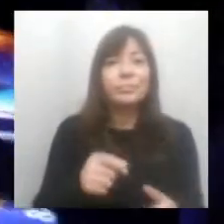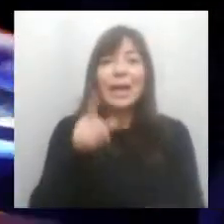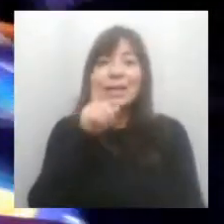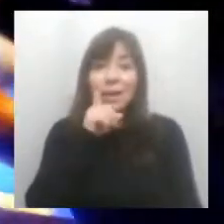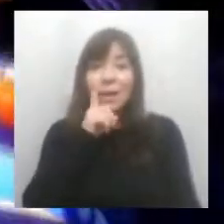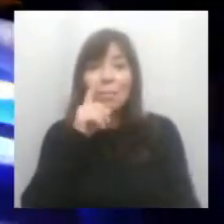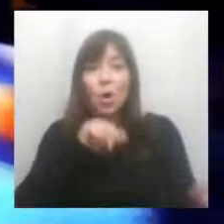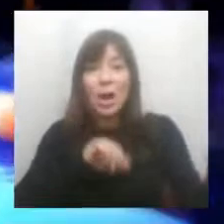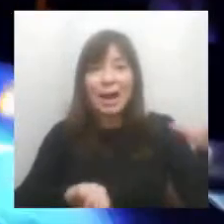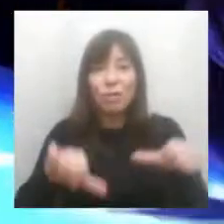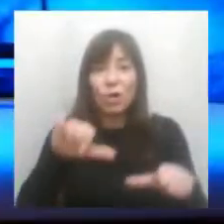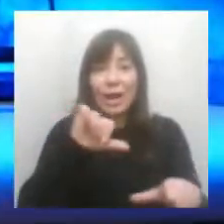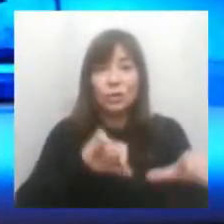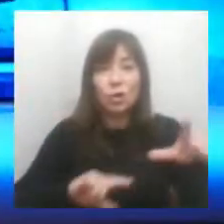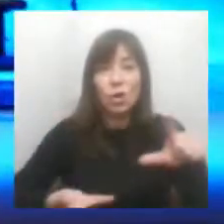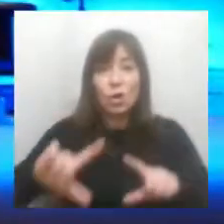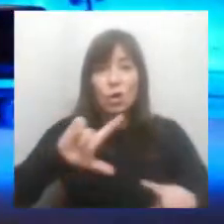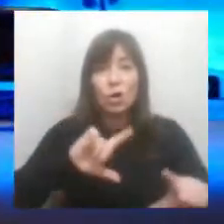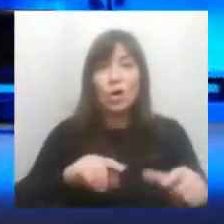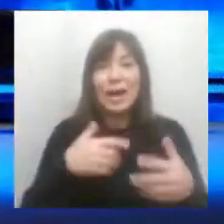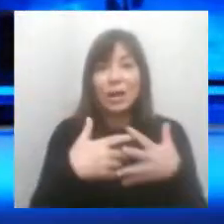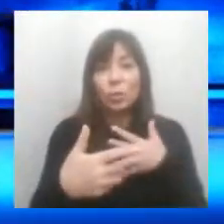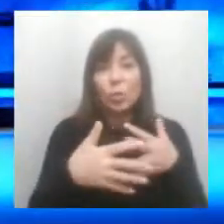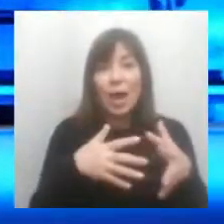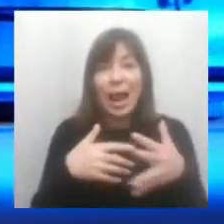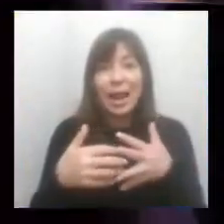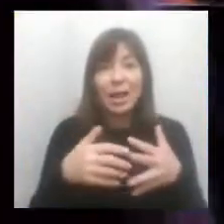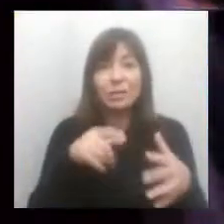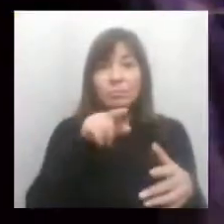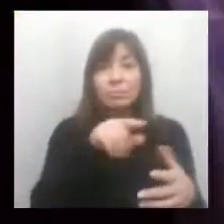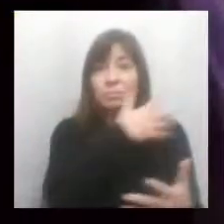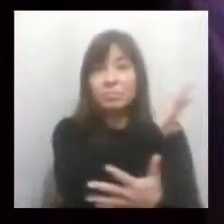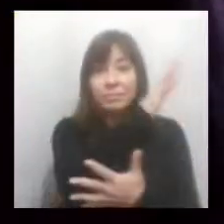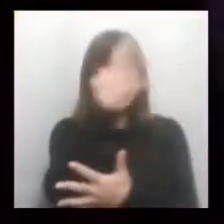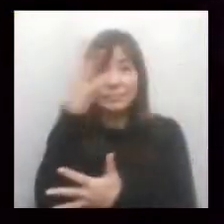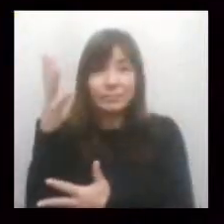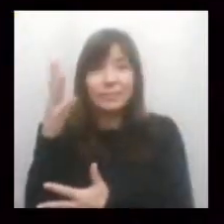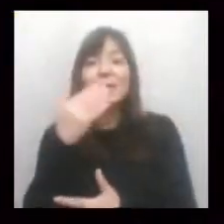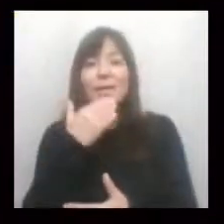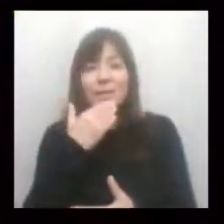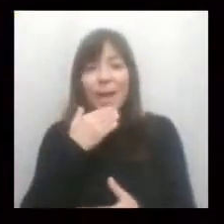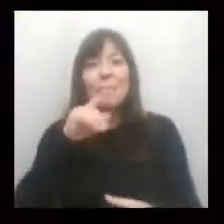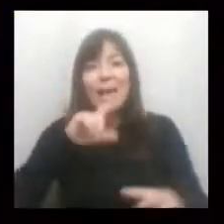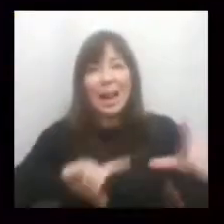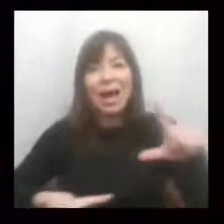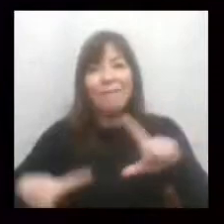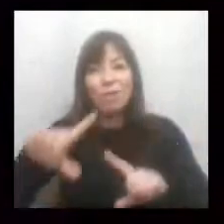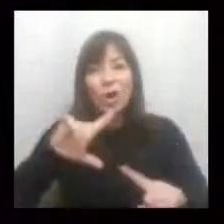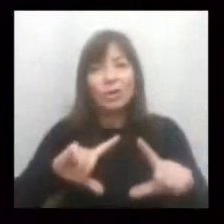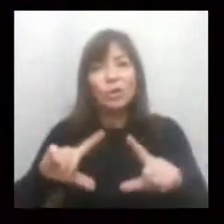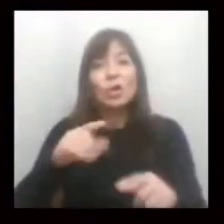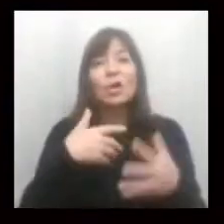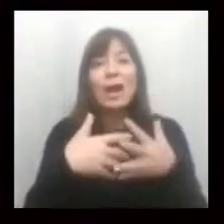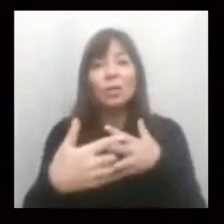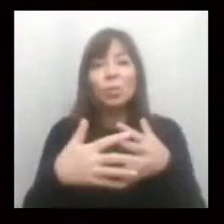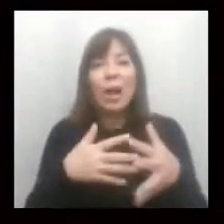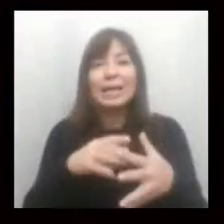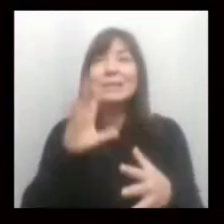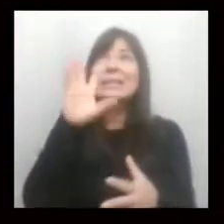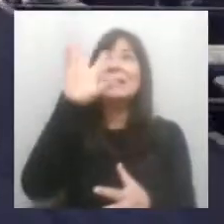natural respecto de la sismología, también tenemos un laboratorio natural respecto a los cielos, a la capacidad que tenemos